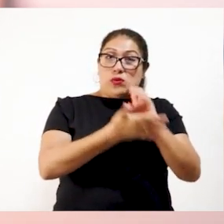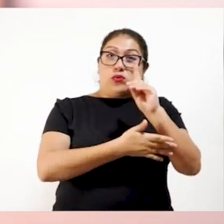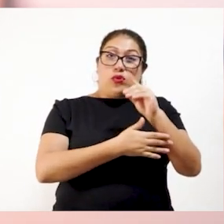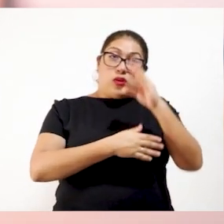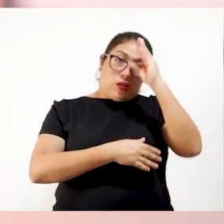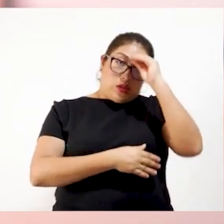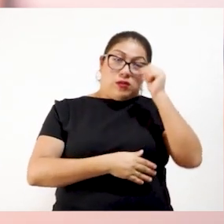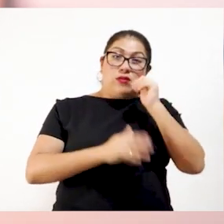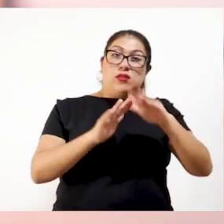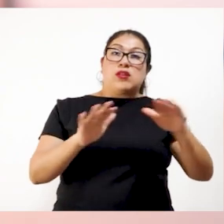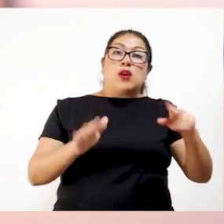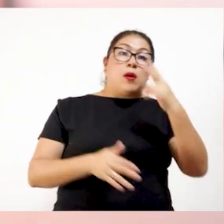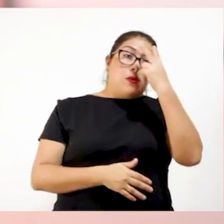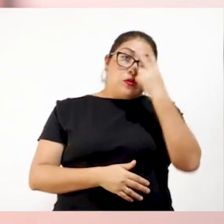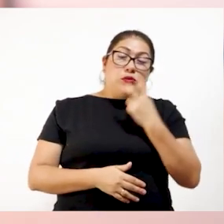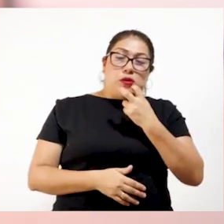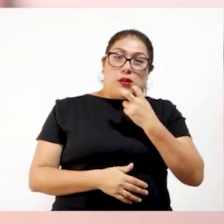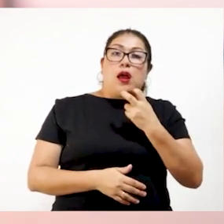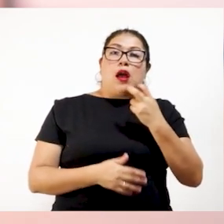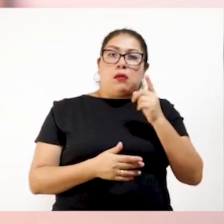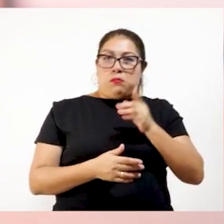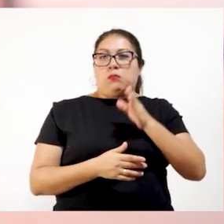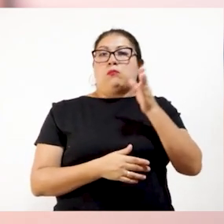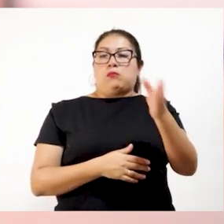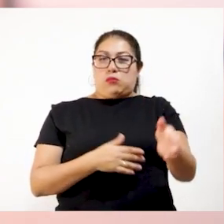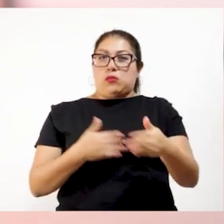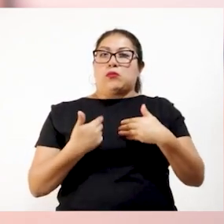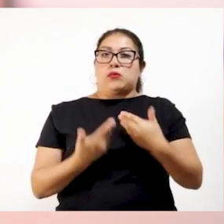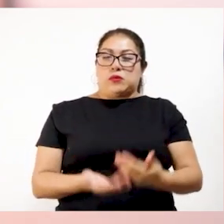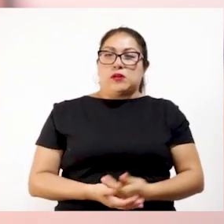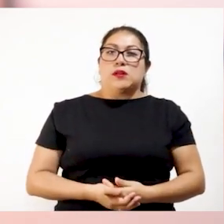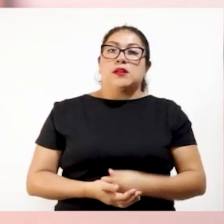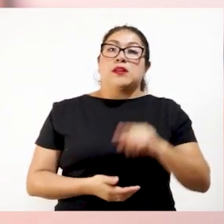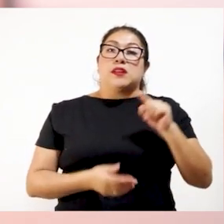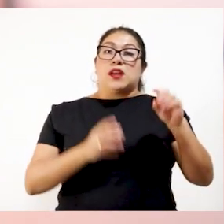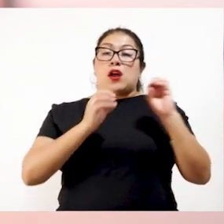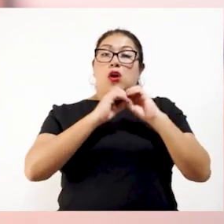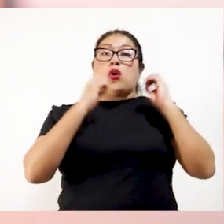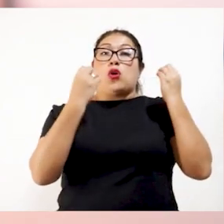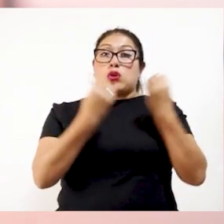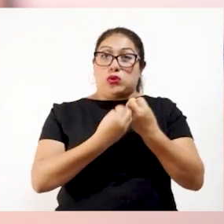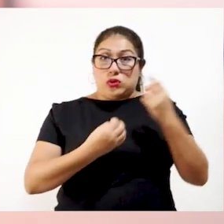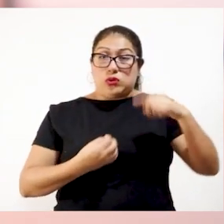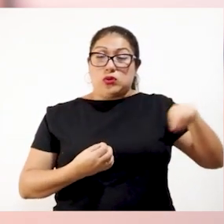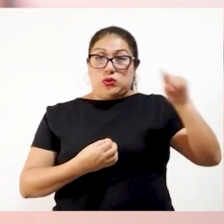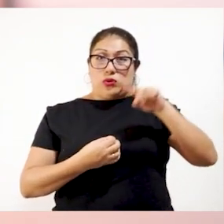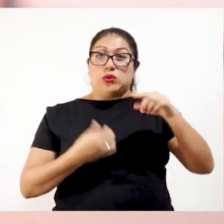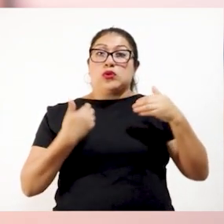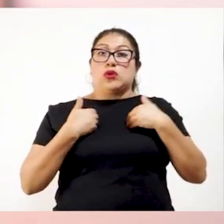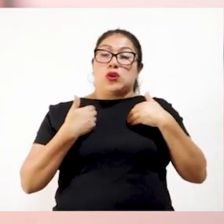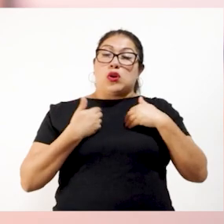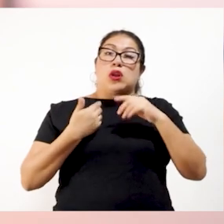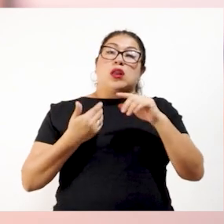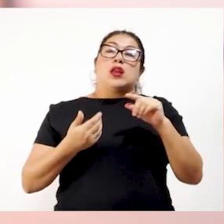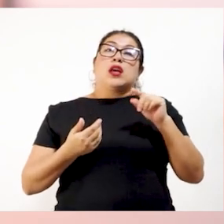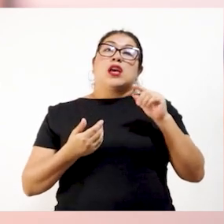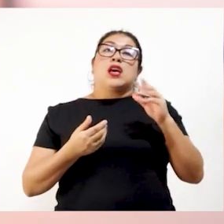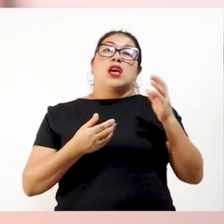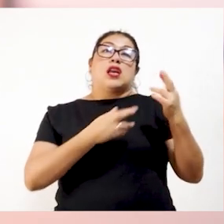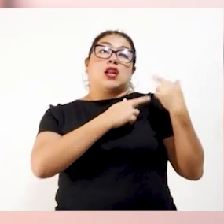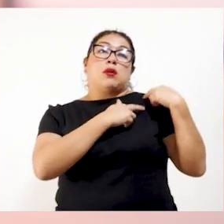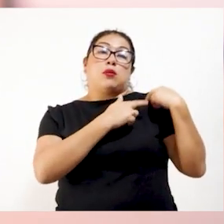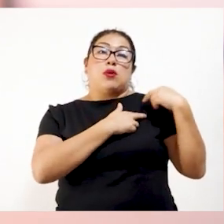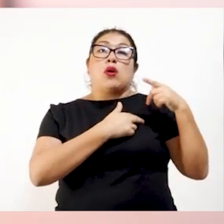Educación de Niños y Niñas con Discapacidad Visual. Es una organización conformada por